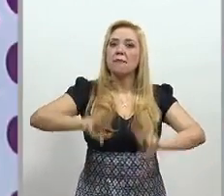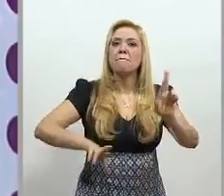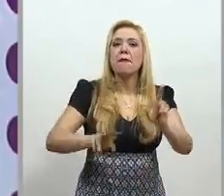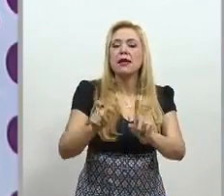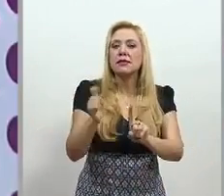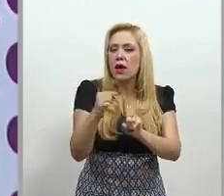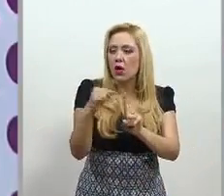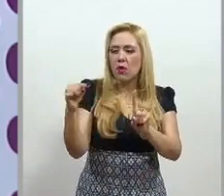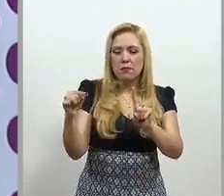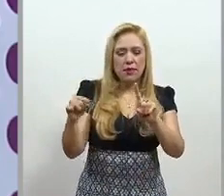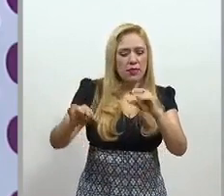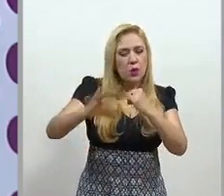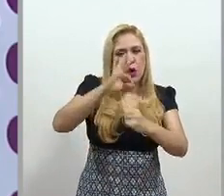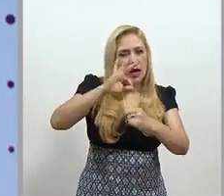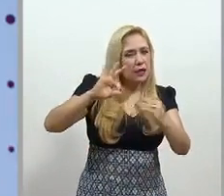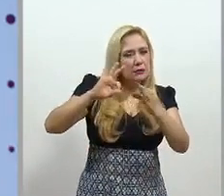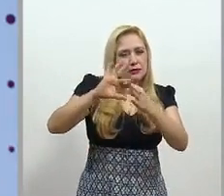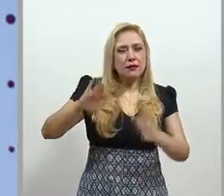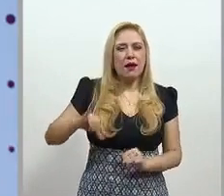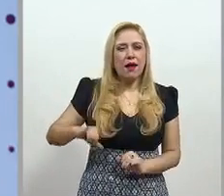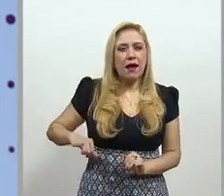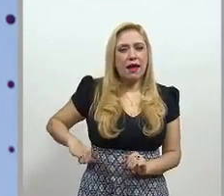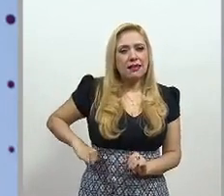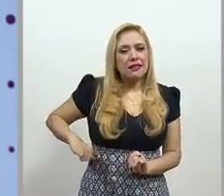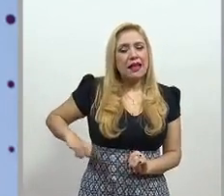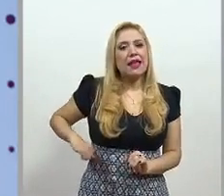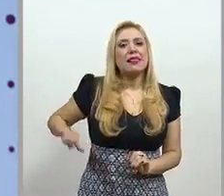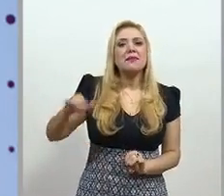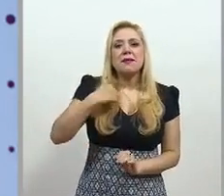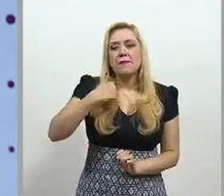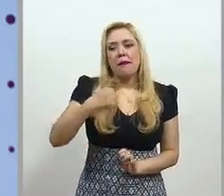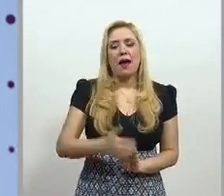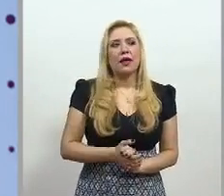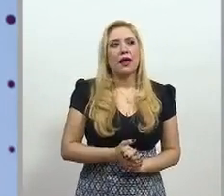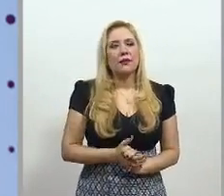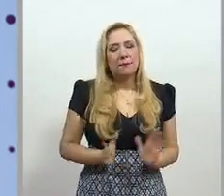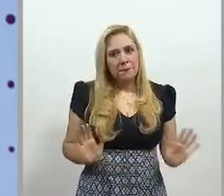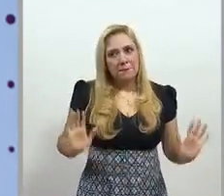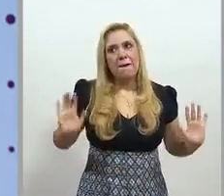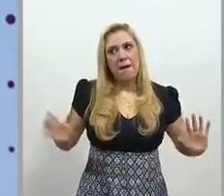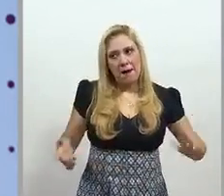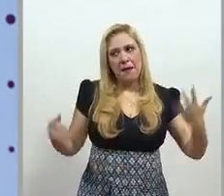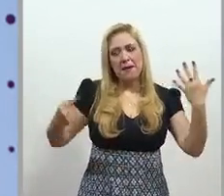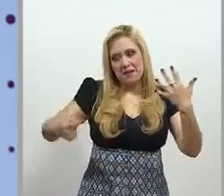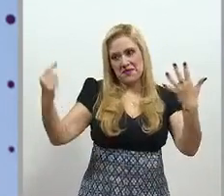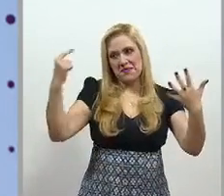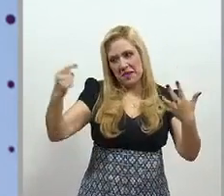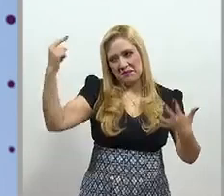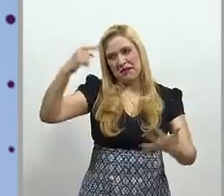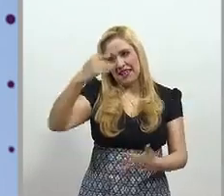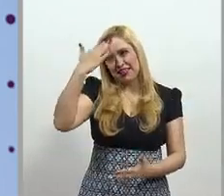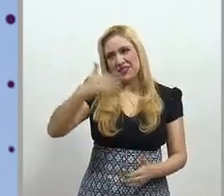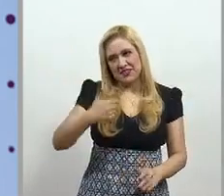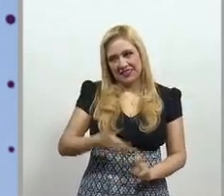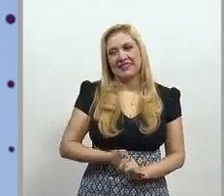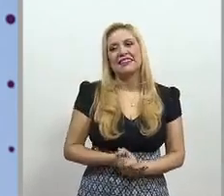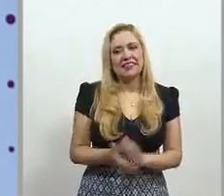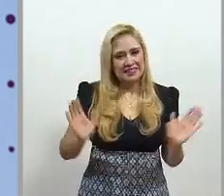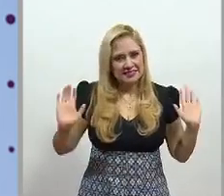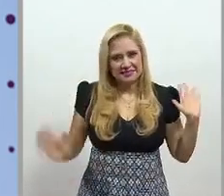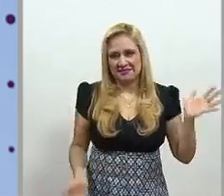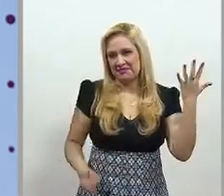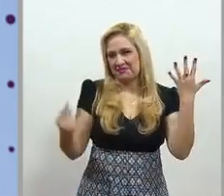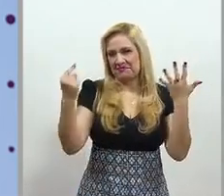prevalecer una situación de tutela. Entonces, creo que esto es muy importante que a nivel Claro. internacional tengan este tipo de instrumentos